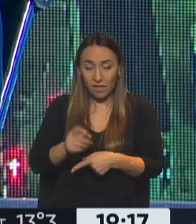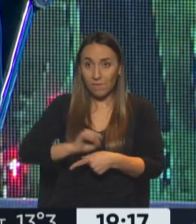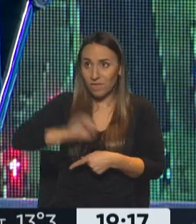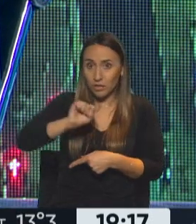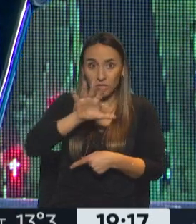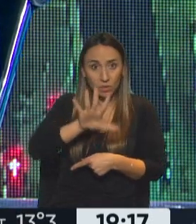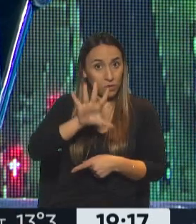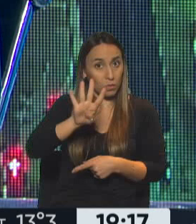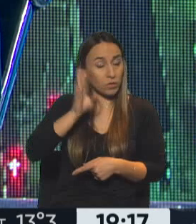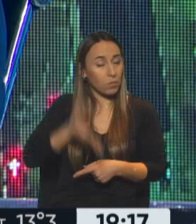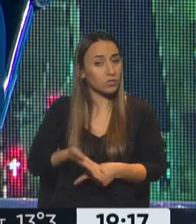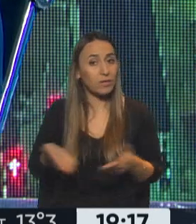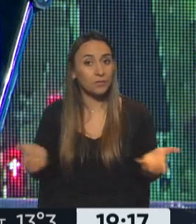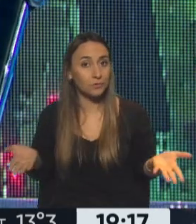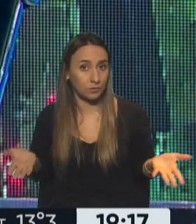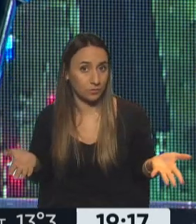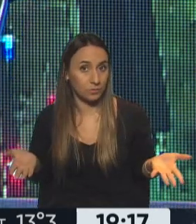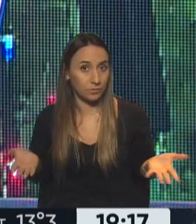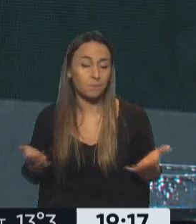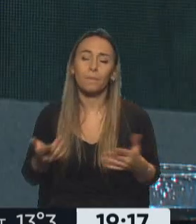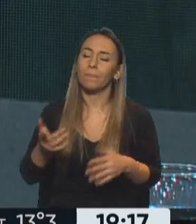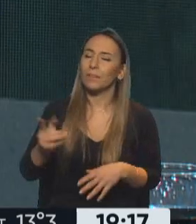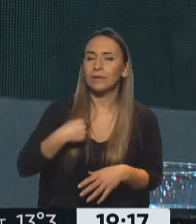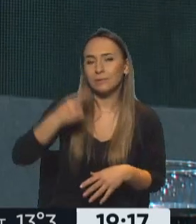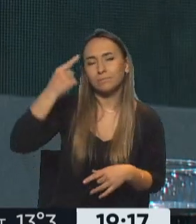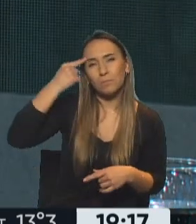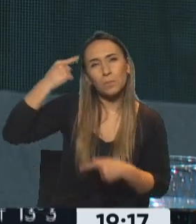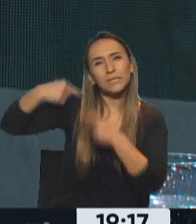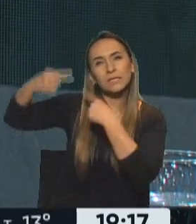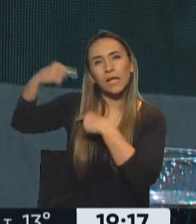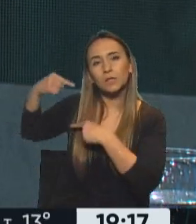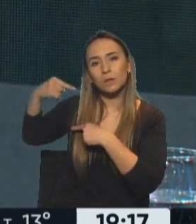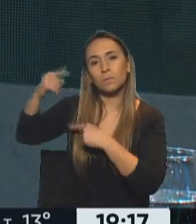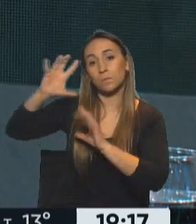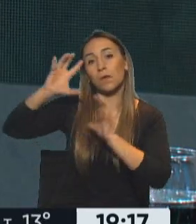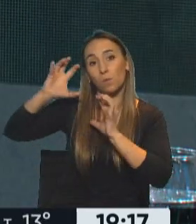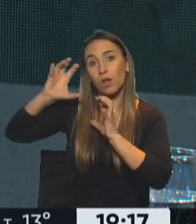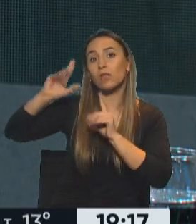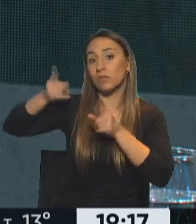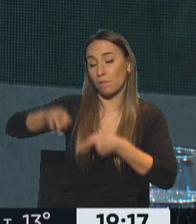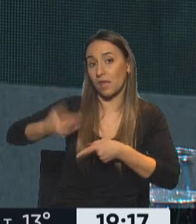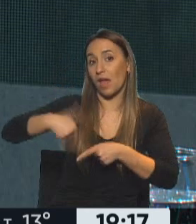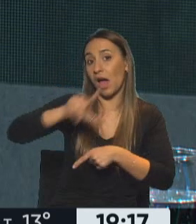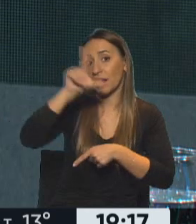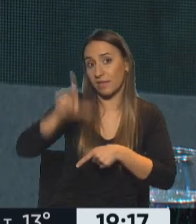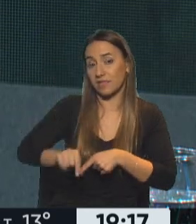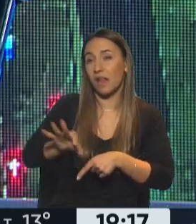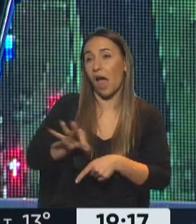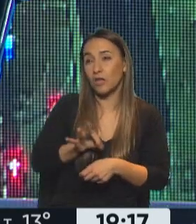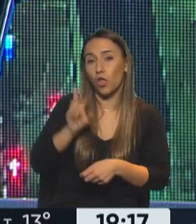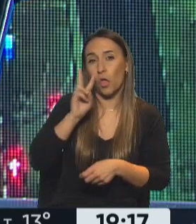uno hace memoria y te recuerda también el otro incendio de la Argentina, como fue el 2002. Ah, es